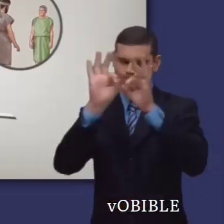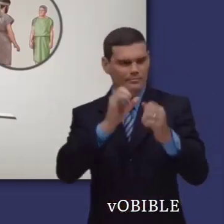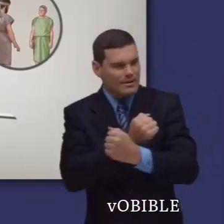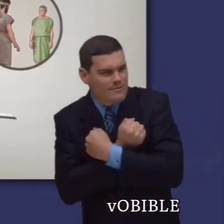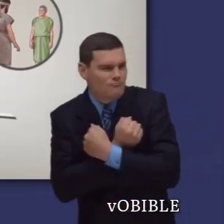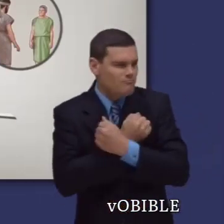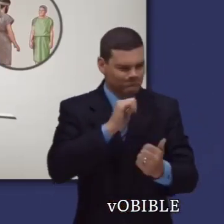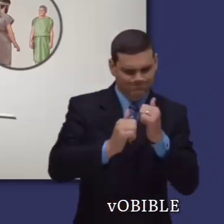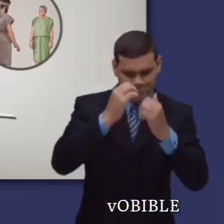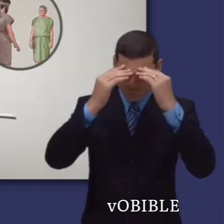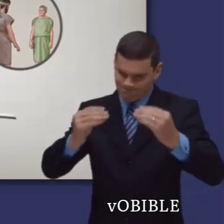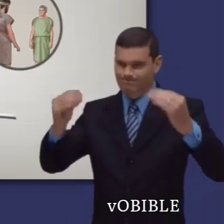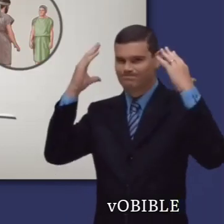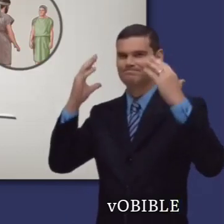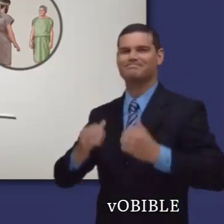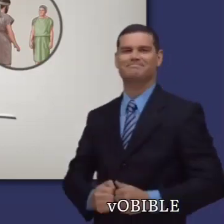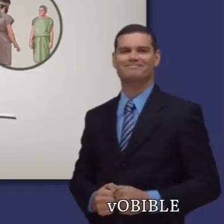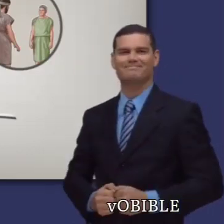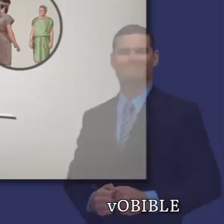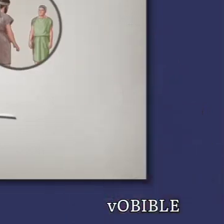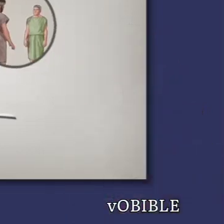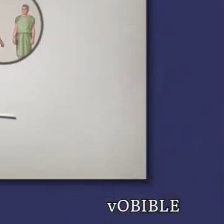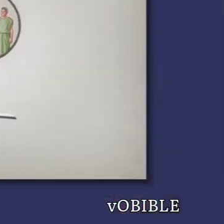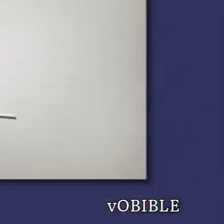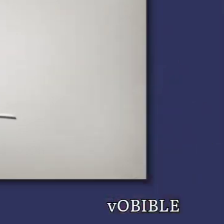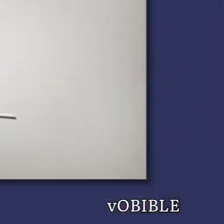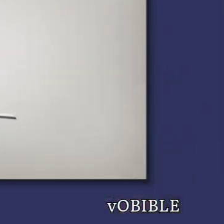para todos los que desean vivir bajo el reino de Dios.